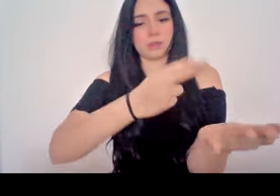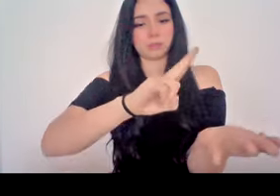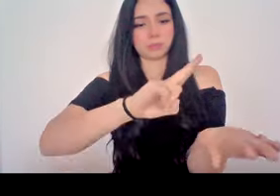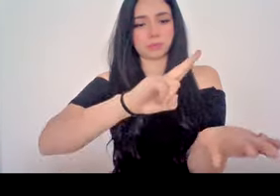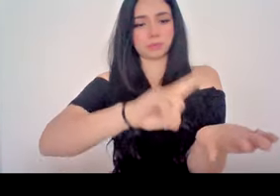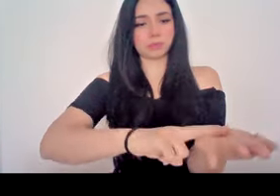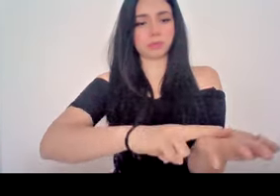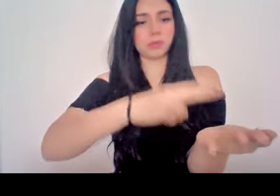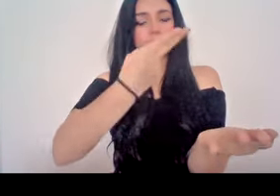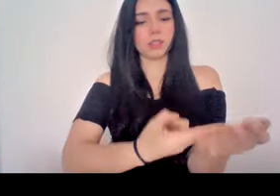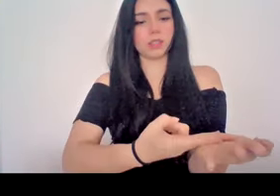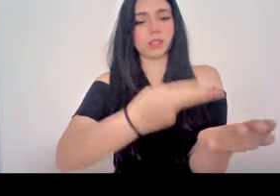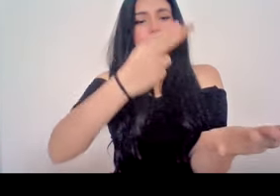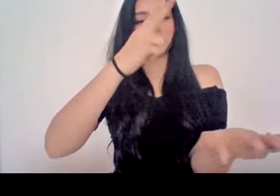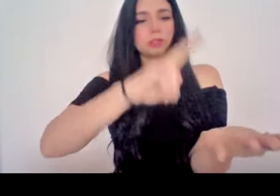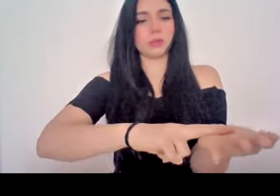Sobrino.